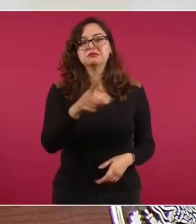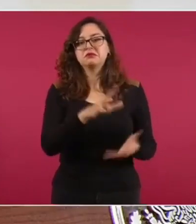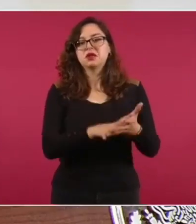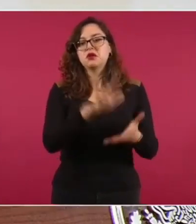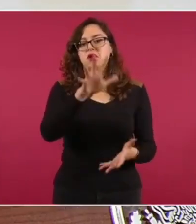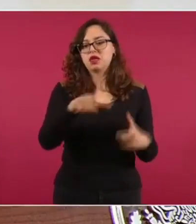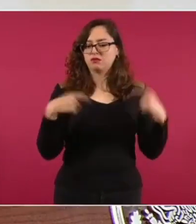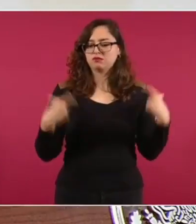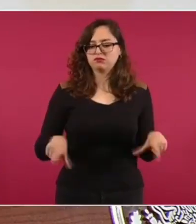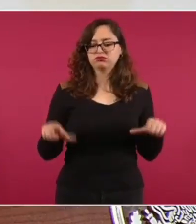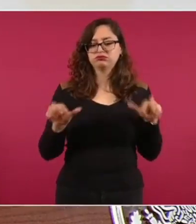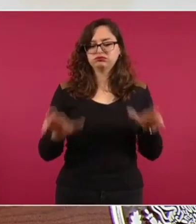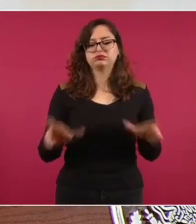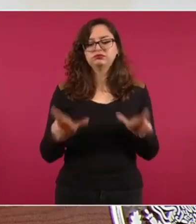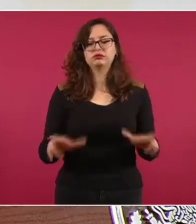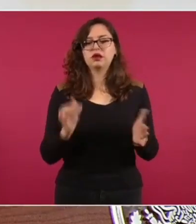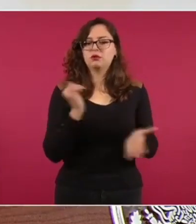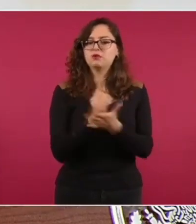impuestos,